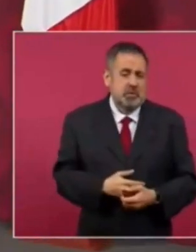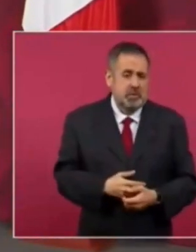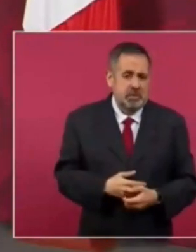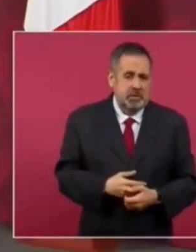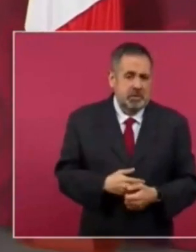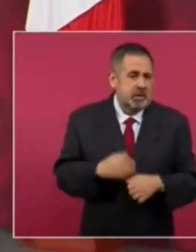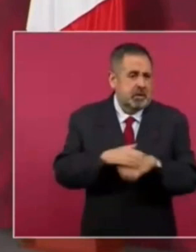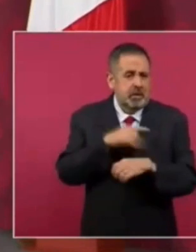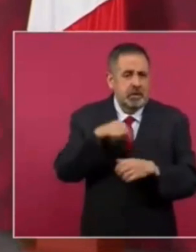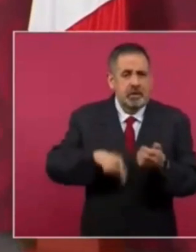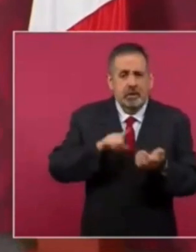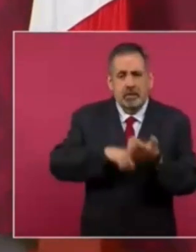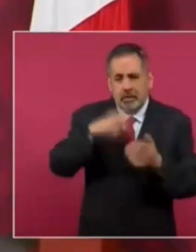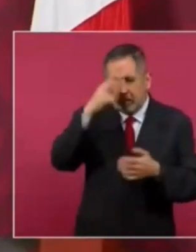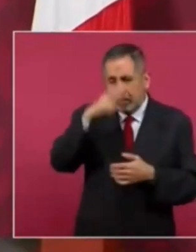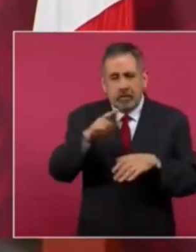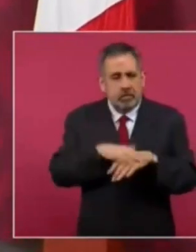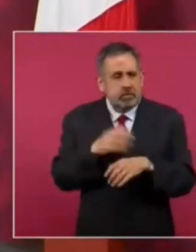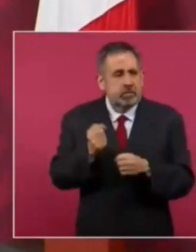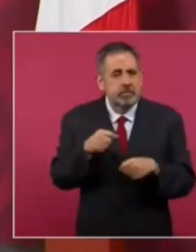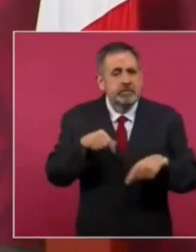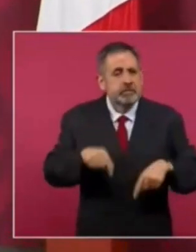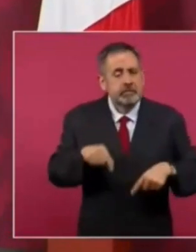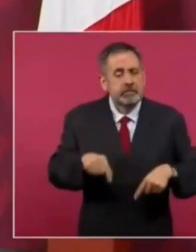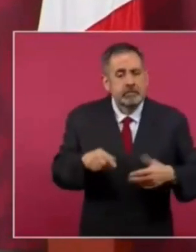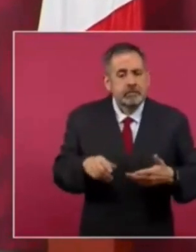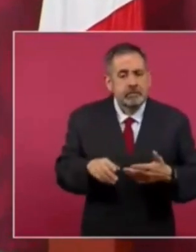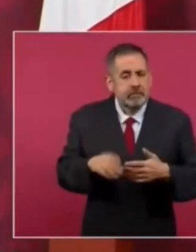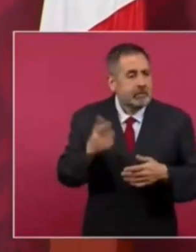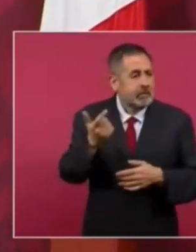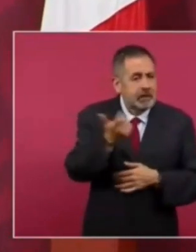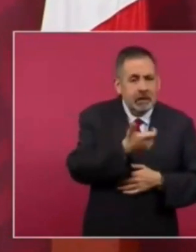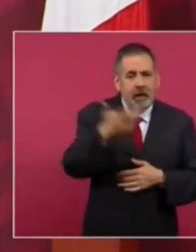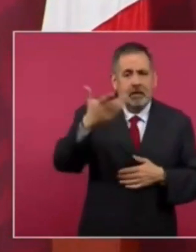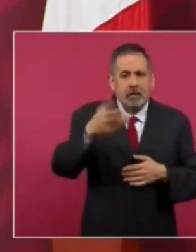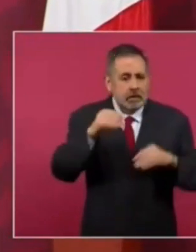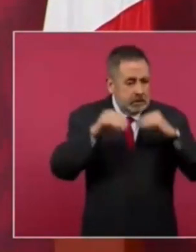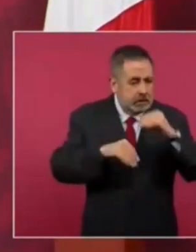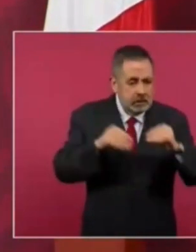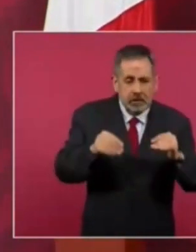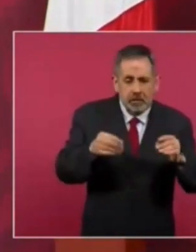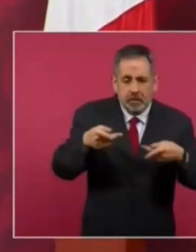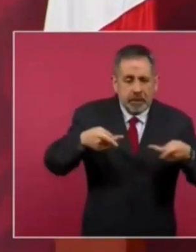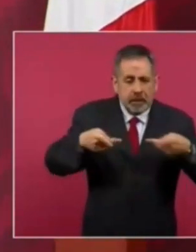en México es tan caro hacer las elecciones?